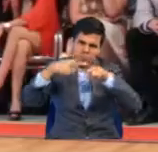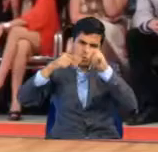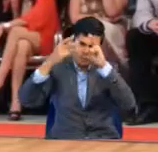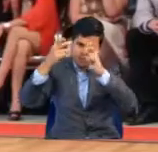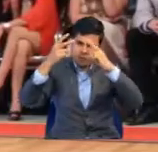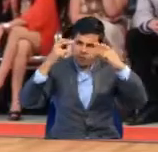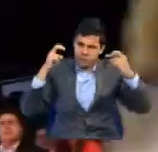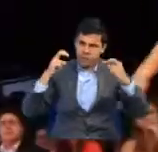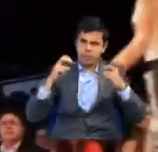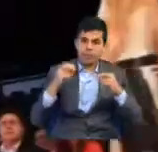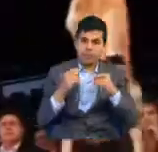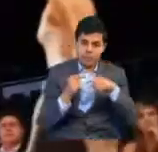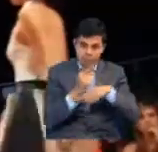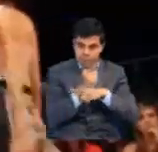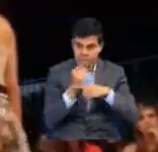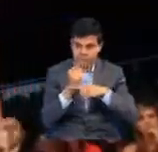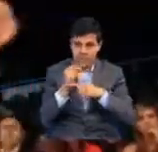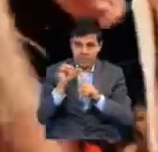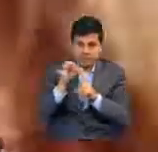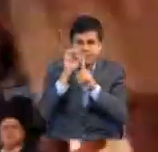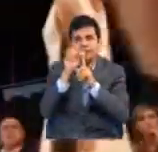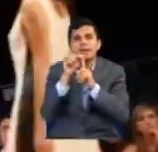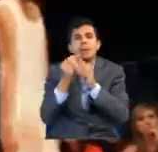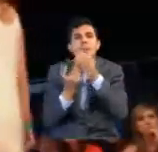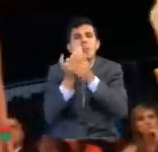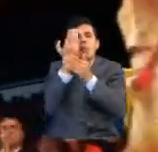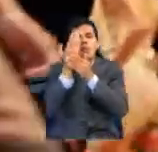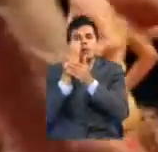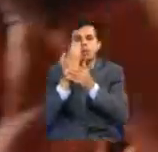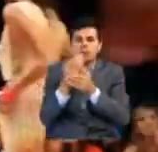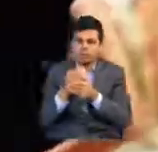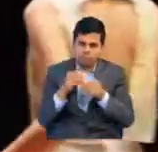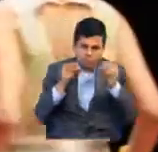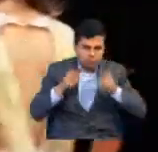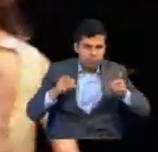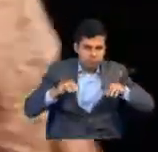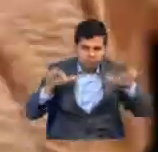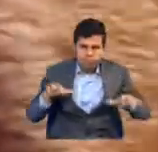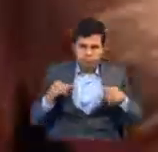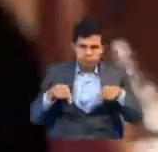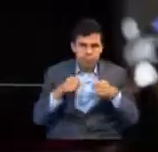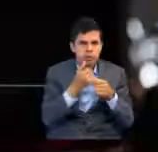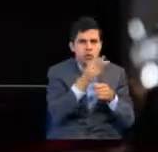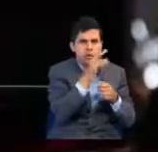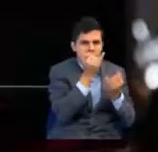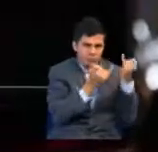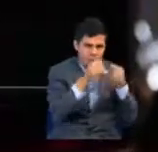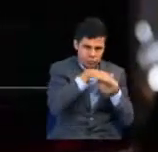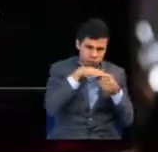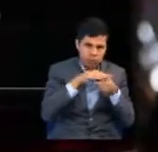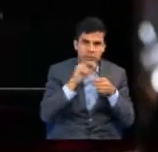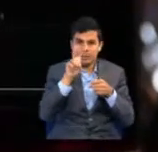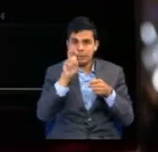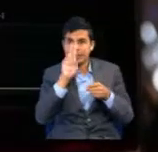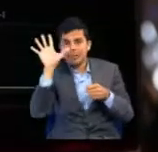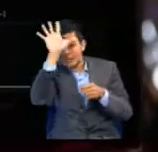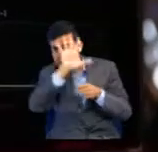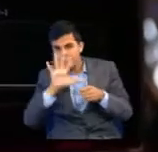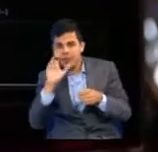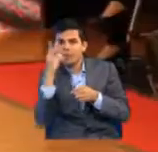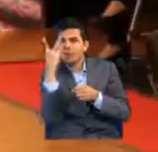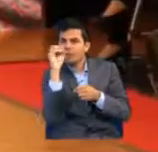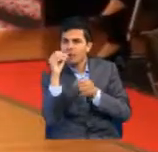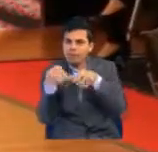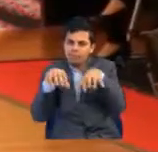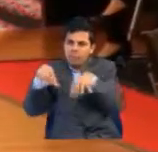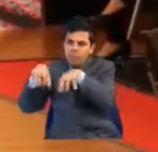El Corazón de la Moda este año contará con la participación de 12 diseñadores locales, 7 diseñadores de talla nacional, más de 20